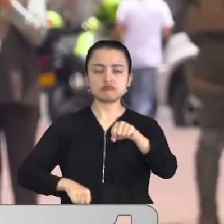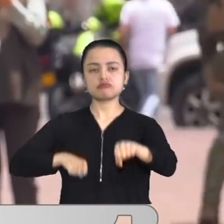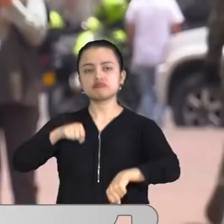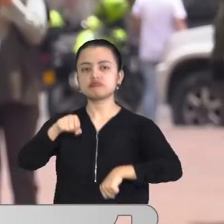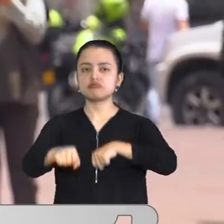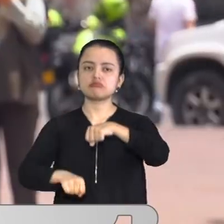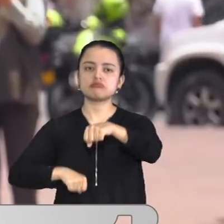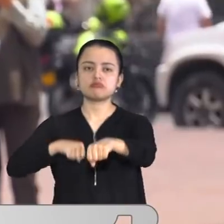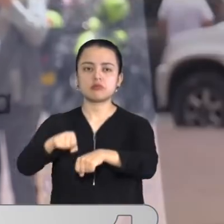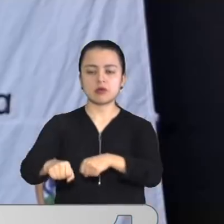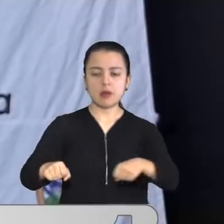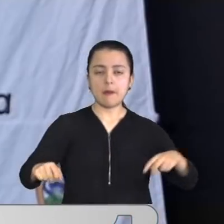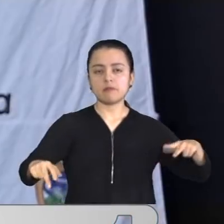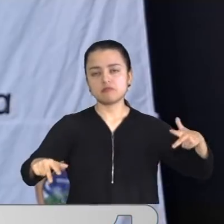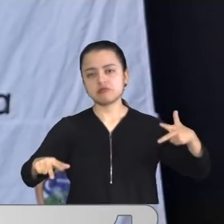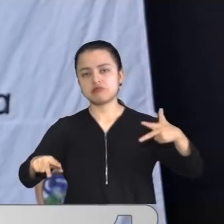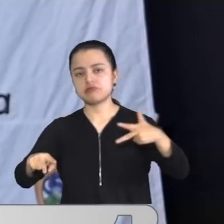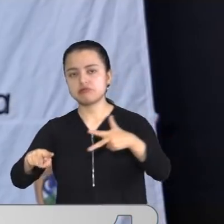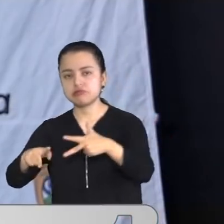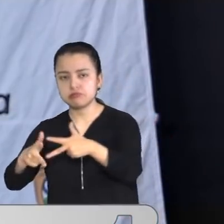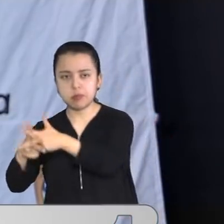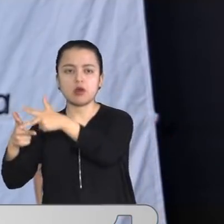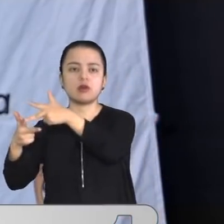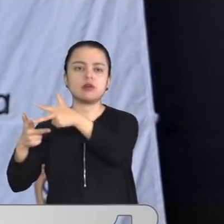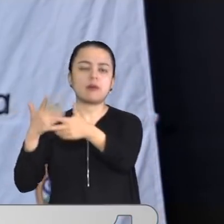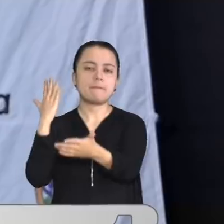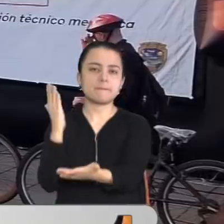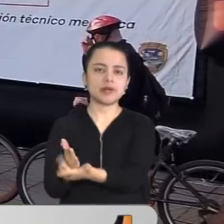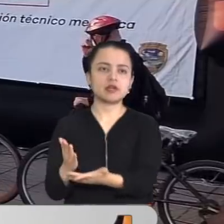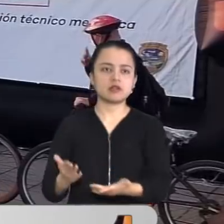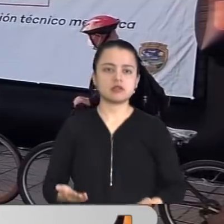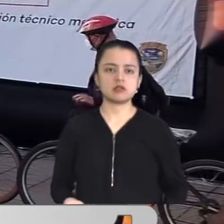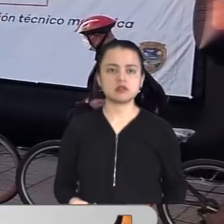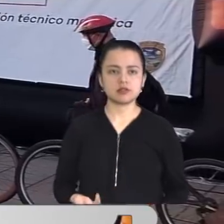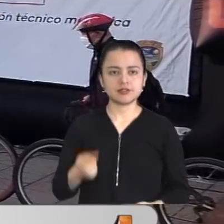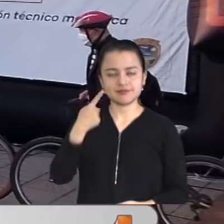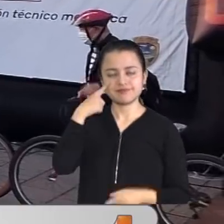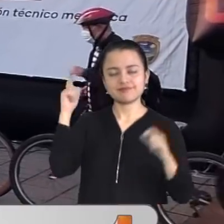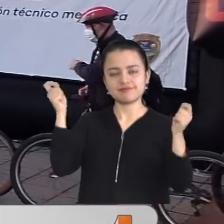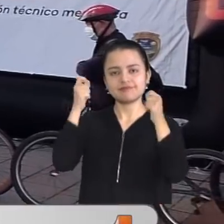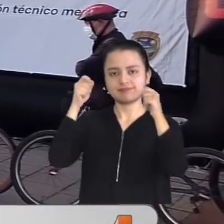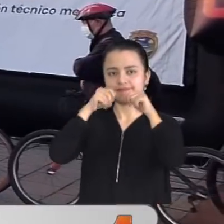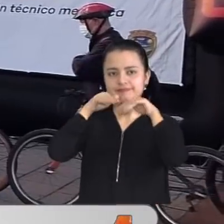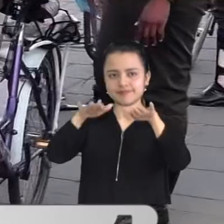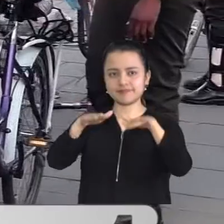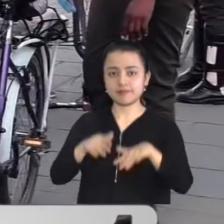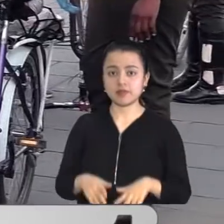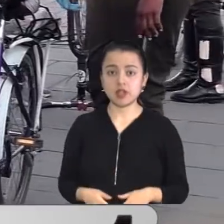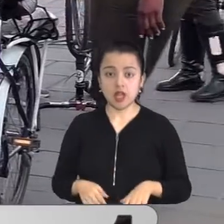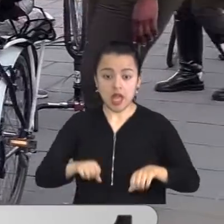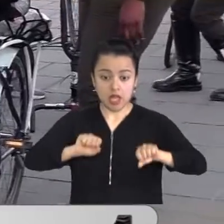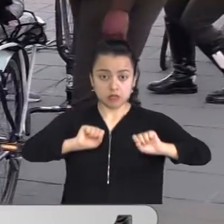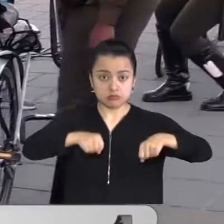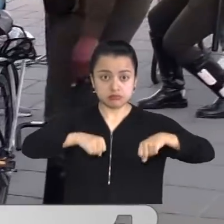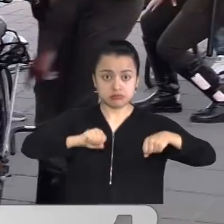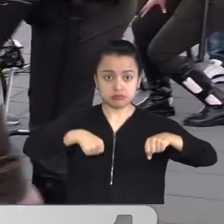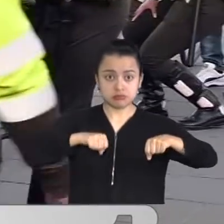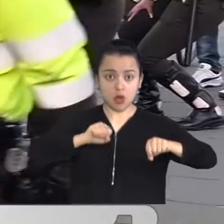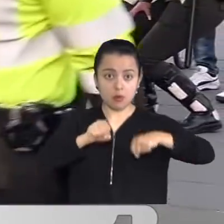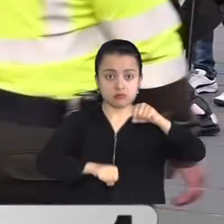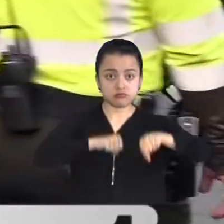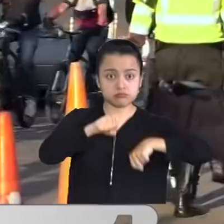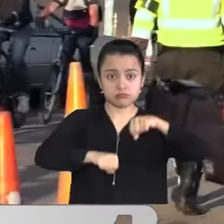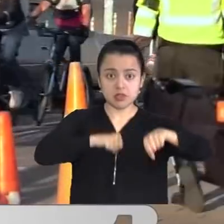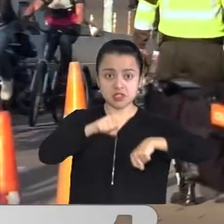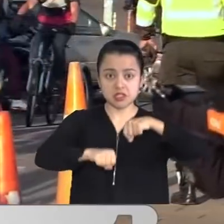en siniestros viales. Tu vida no tiene repuesto. Esta es la campaña que adelanta la Policía de Tránsito y Transporte en Bogotá con el fin de reducir